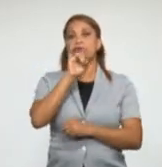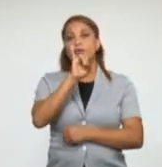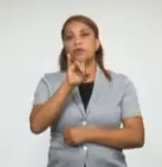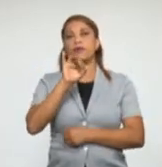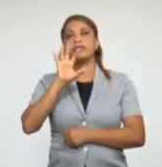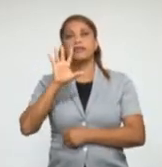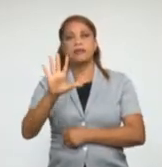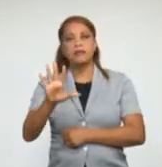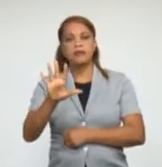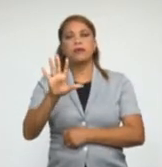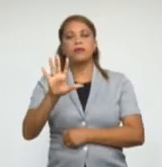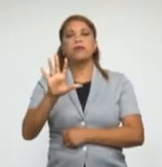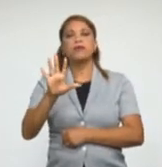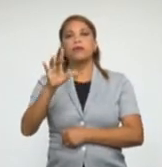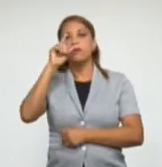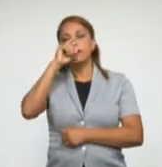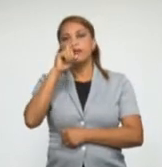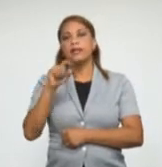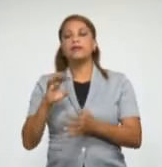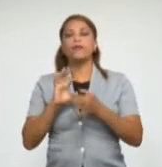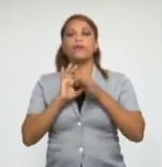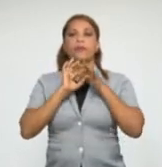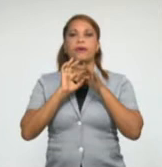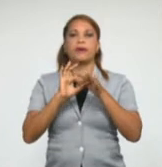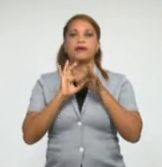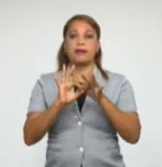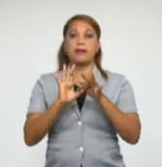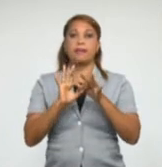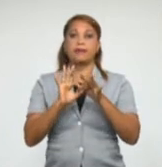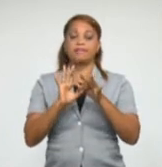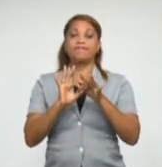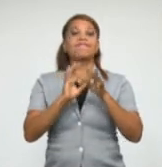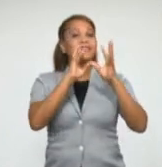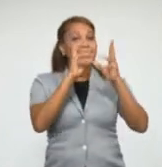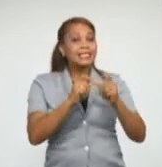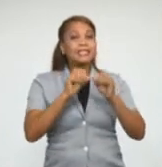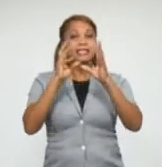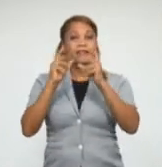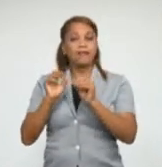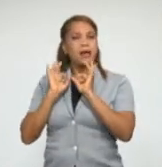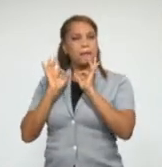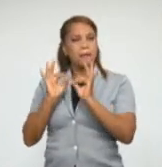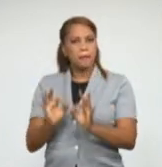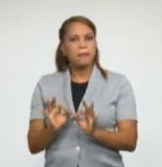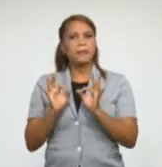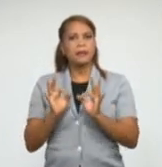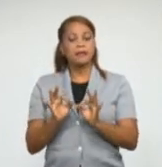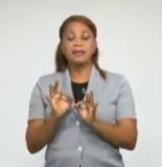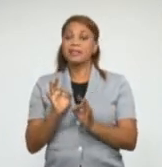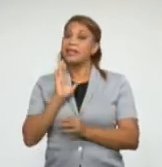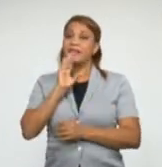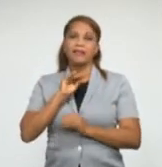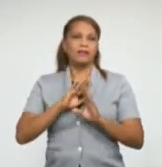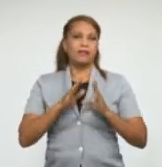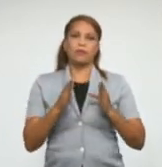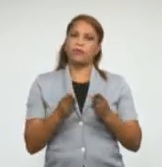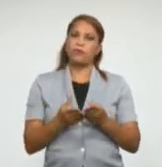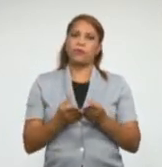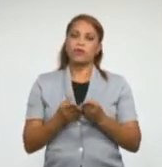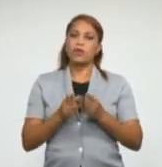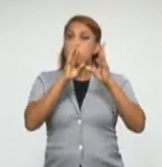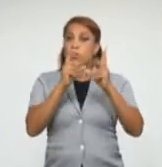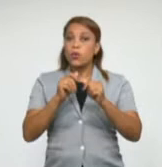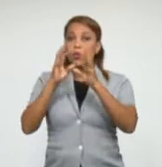95 pacientes reportados graves. Esas son cifras que realmente hablan mucho, y realmente los números tenemos